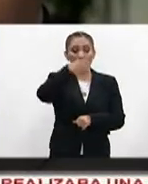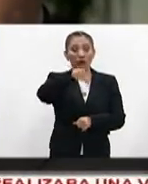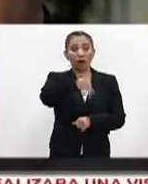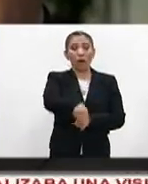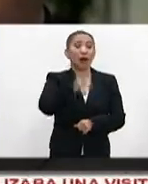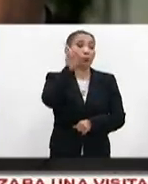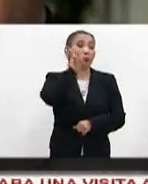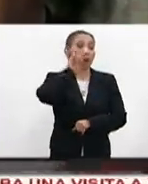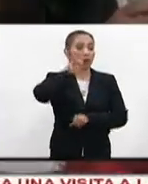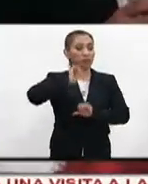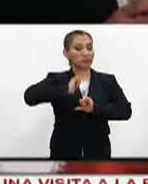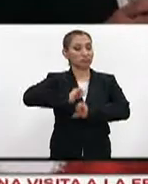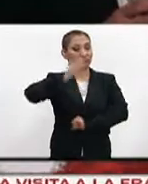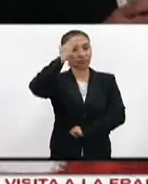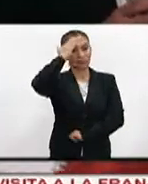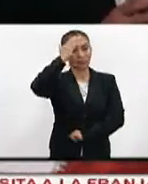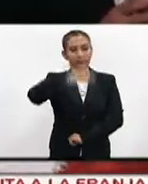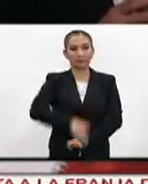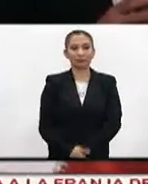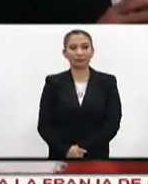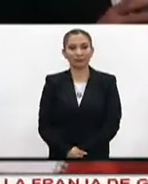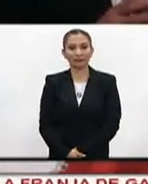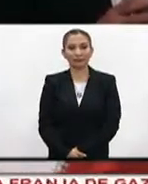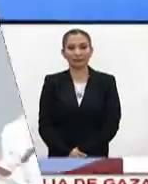tendrá a una mujer al frente.